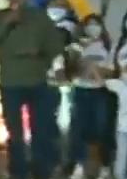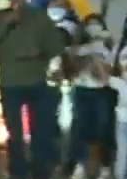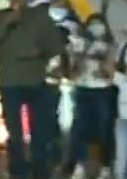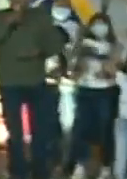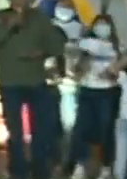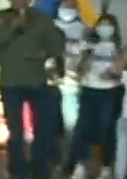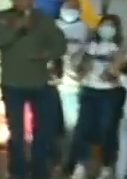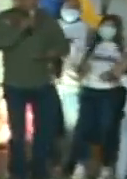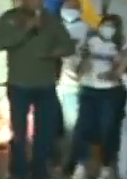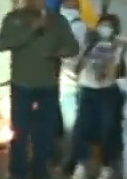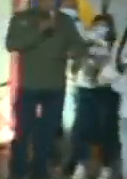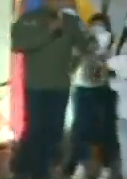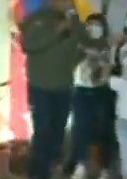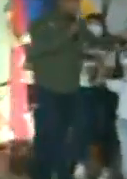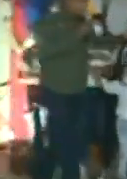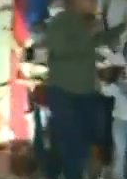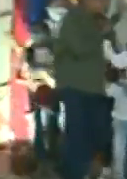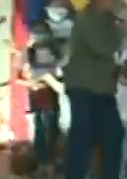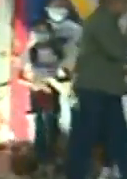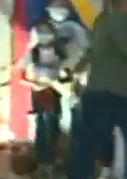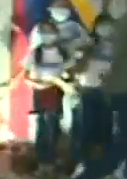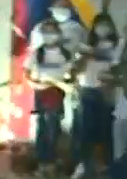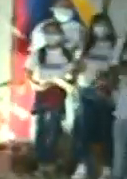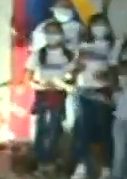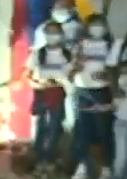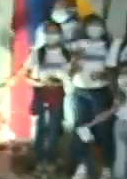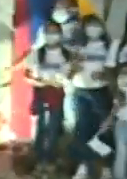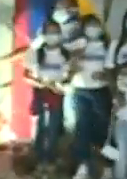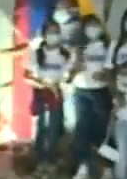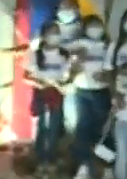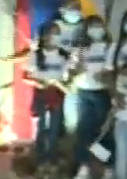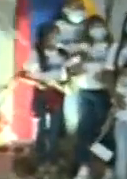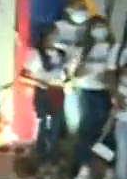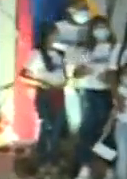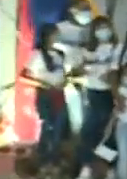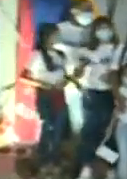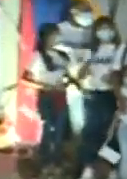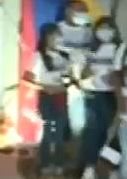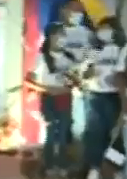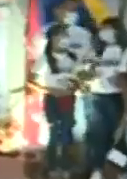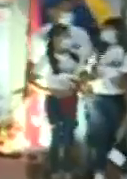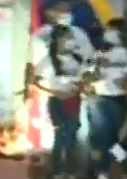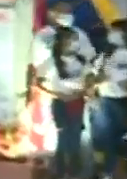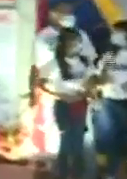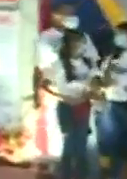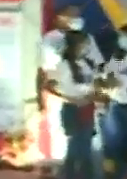Thank you.